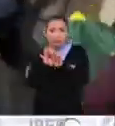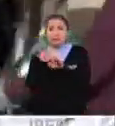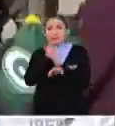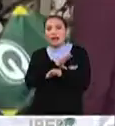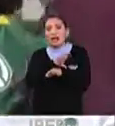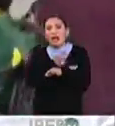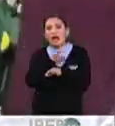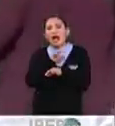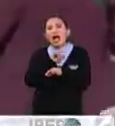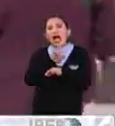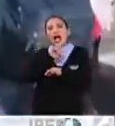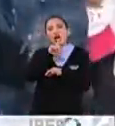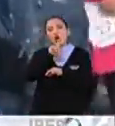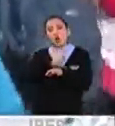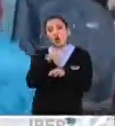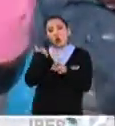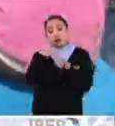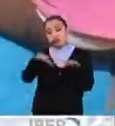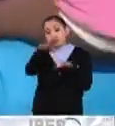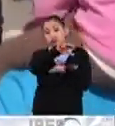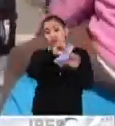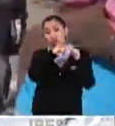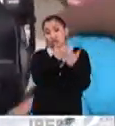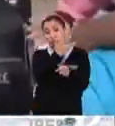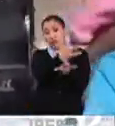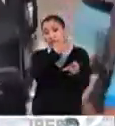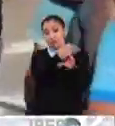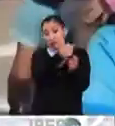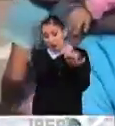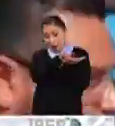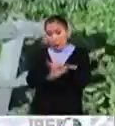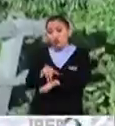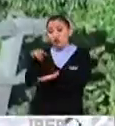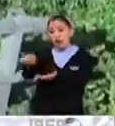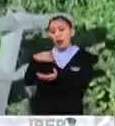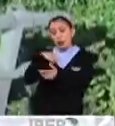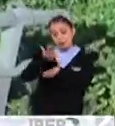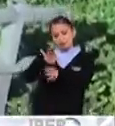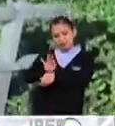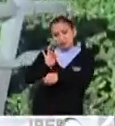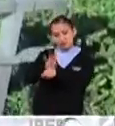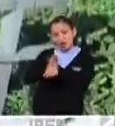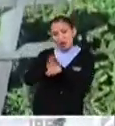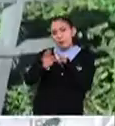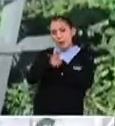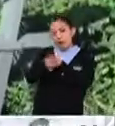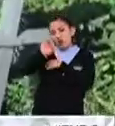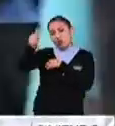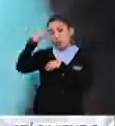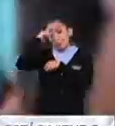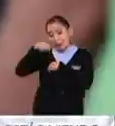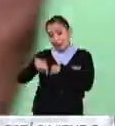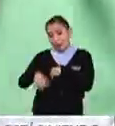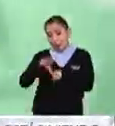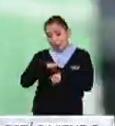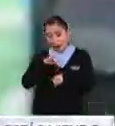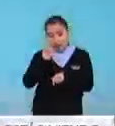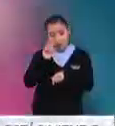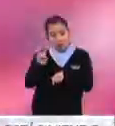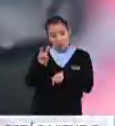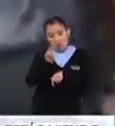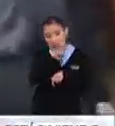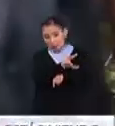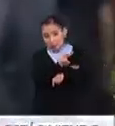Está AILA, está ACLU, que son grandes asociaciones en Estados Unidos que contribuyen a la defensa también migrante. En el caso de México hemos